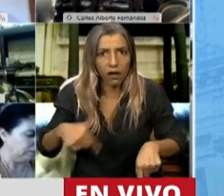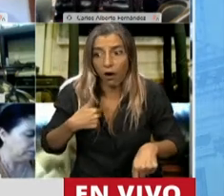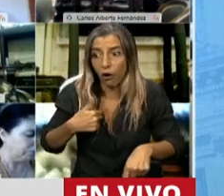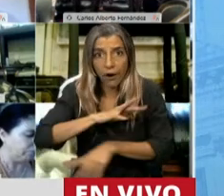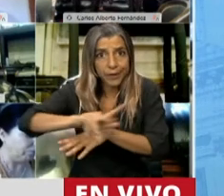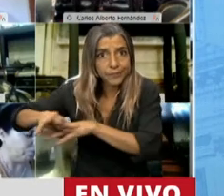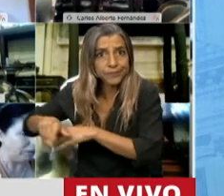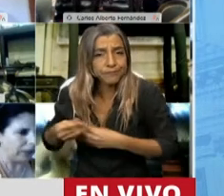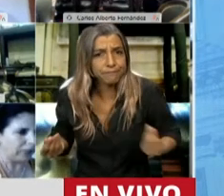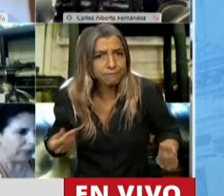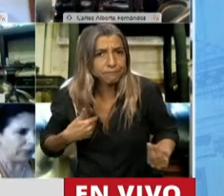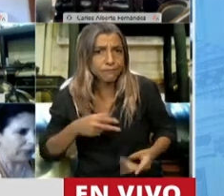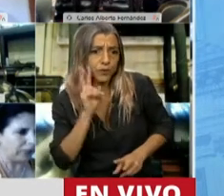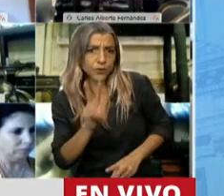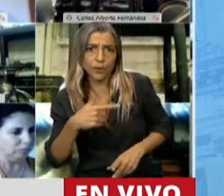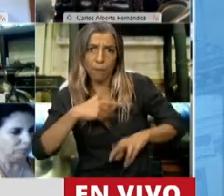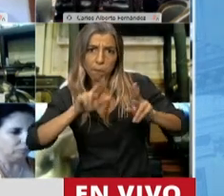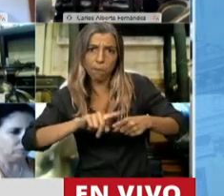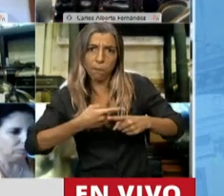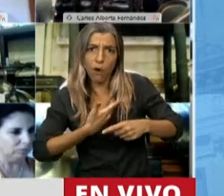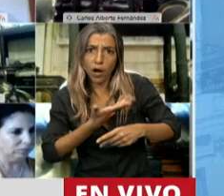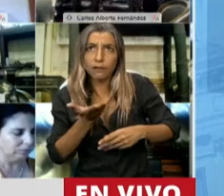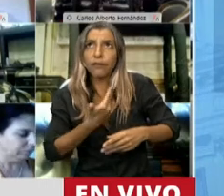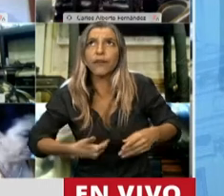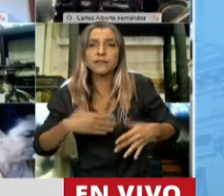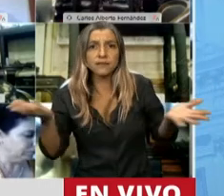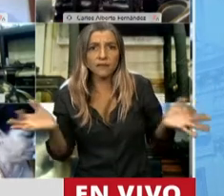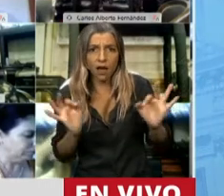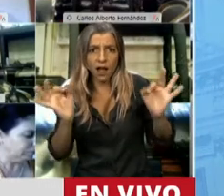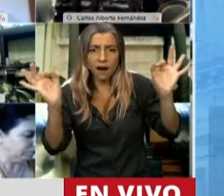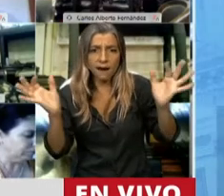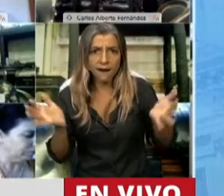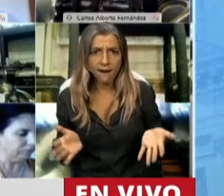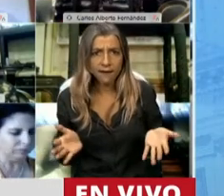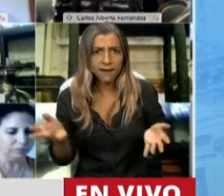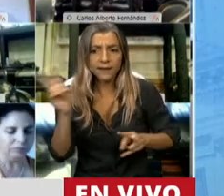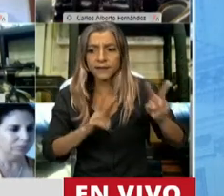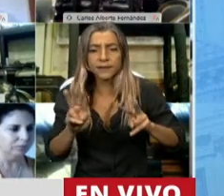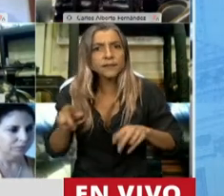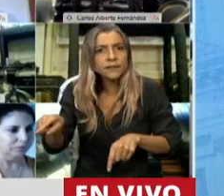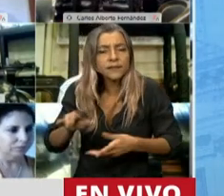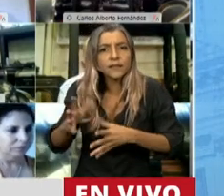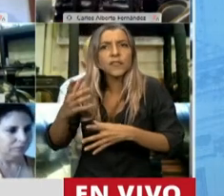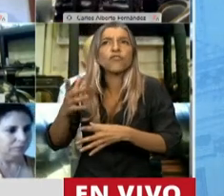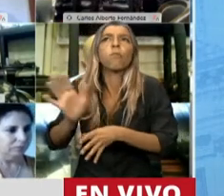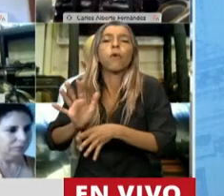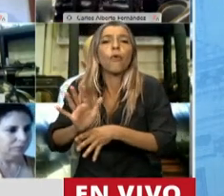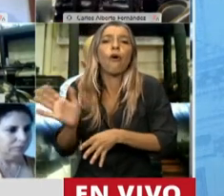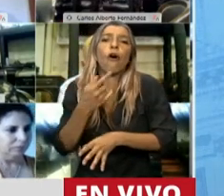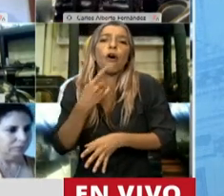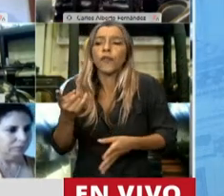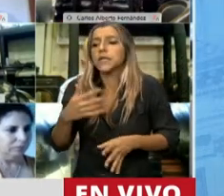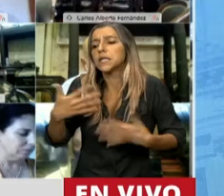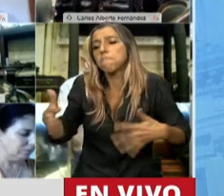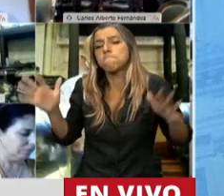más preocupante es que no hay una política desde el Estado central para hacer desnaturalizar estos hechos como hechos